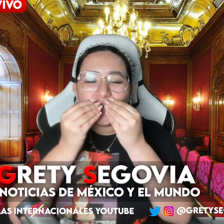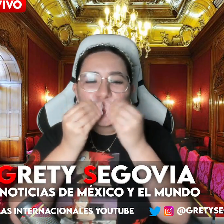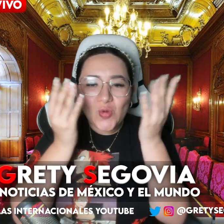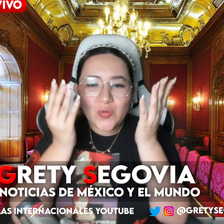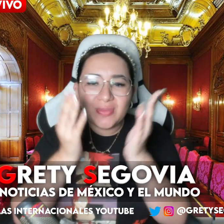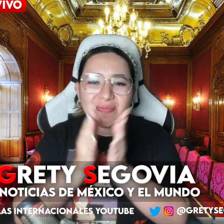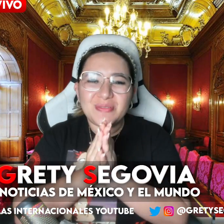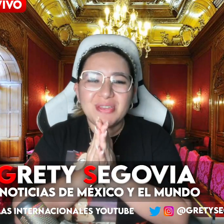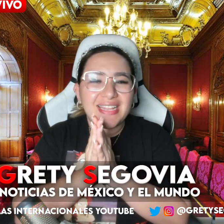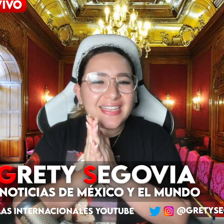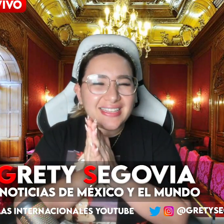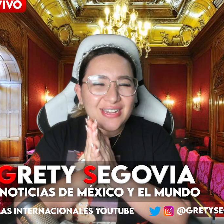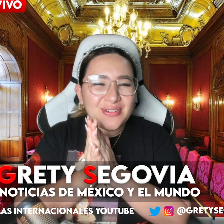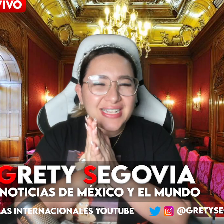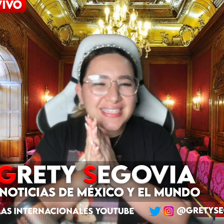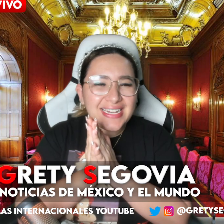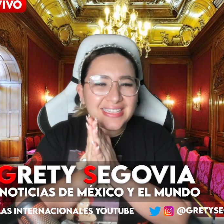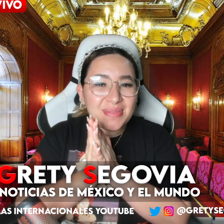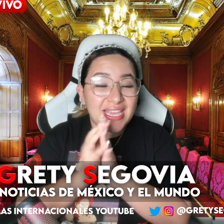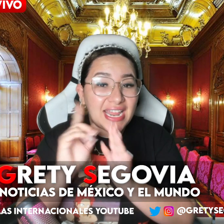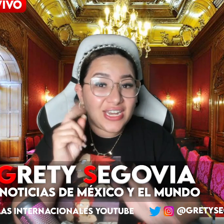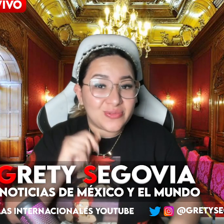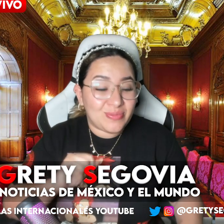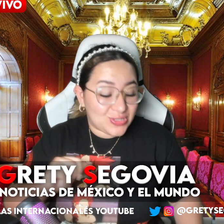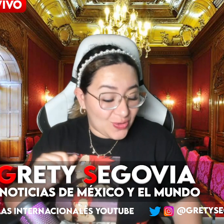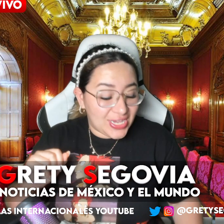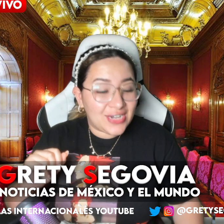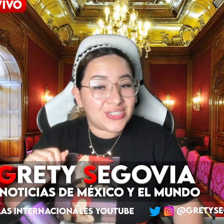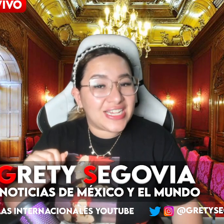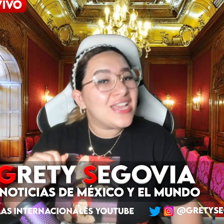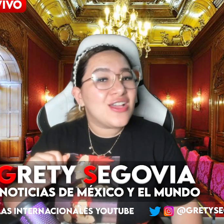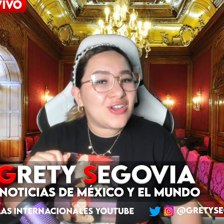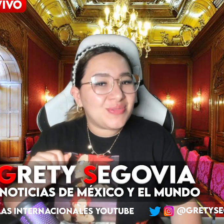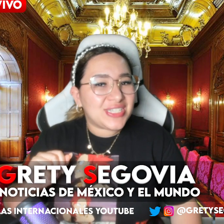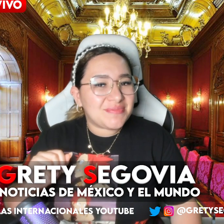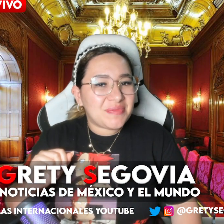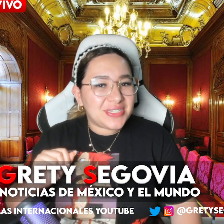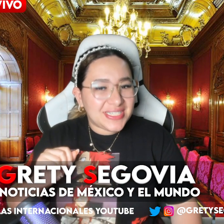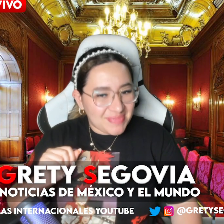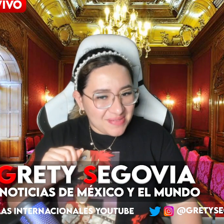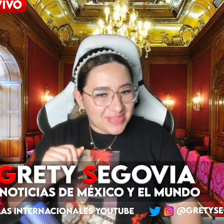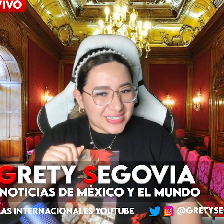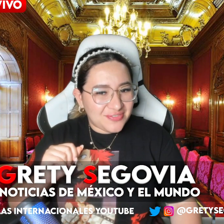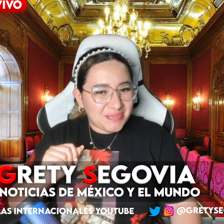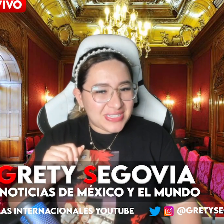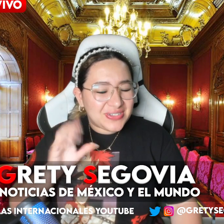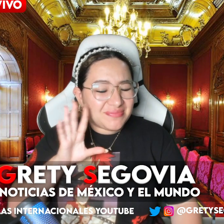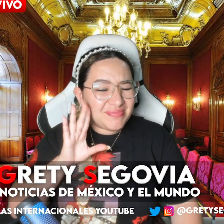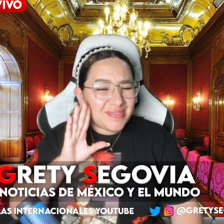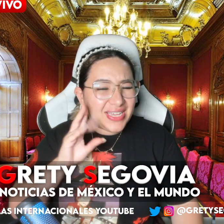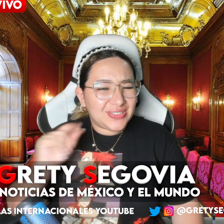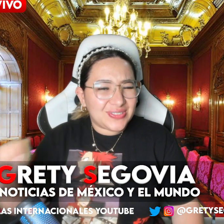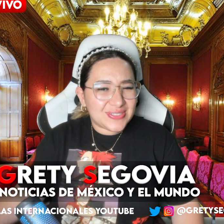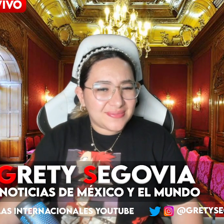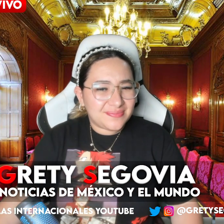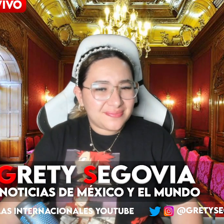comentario. Les mando un beso muy, muy grande. Que tengan una excelente mañana y nos vemos hoy en la noche con muchísima, muchísima más información. Bye, bye a todos.